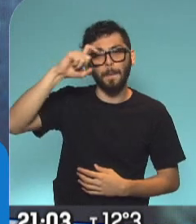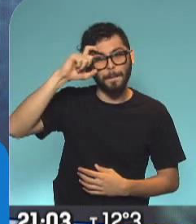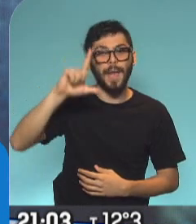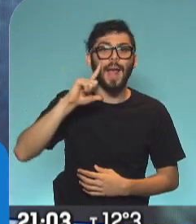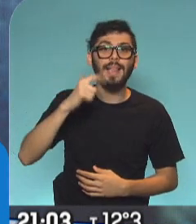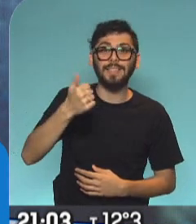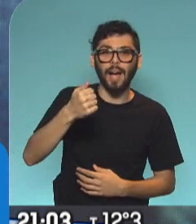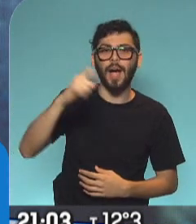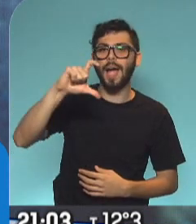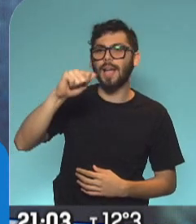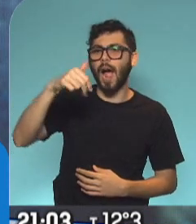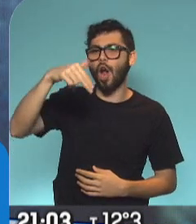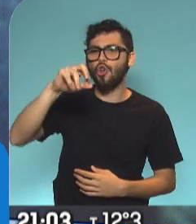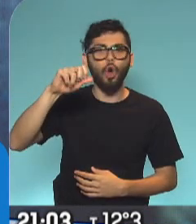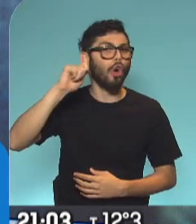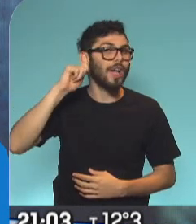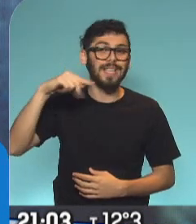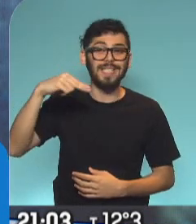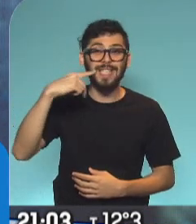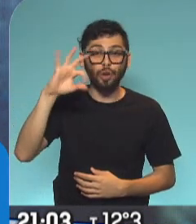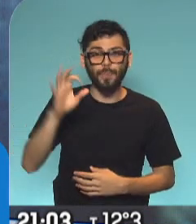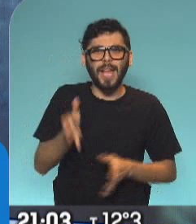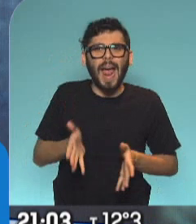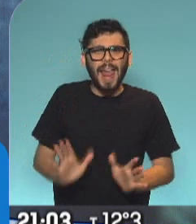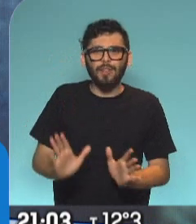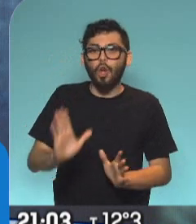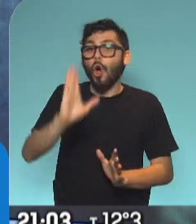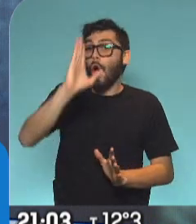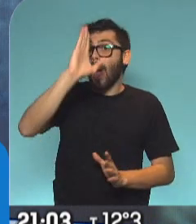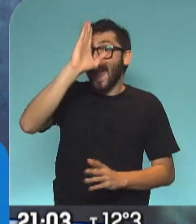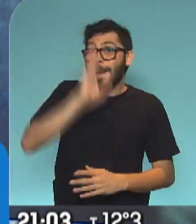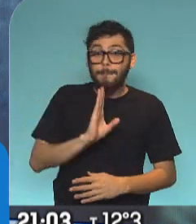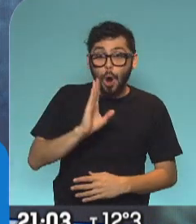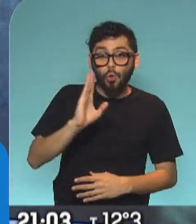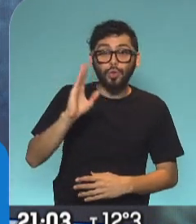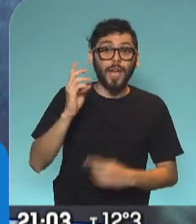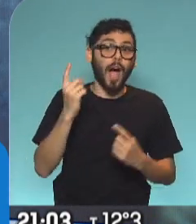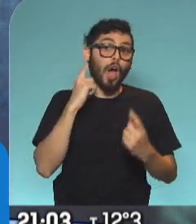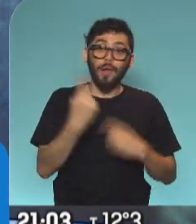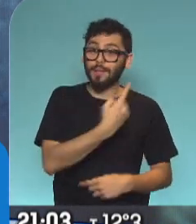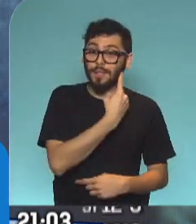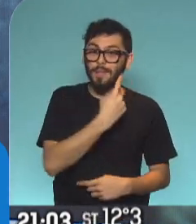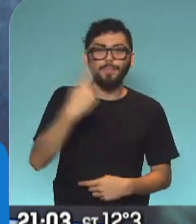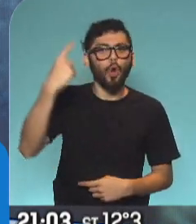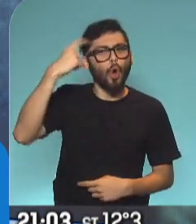Canónico. Ella nació con hipoacusia neurosensorial bilateral, así se dice.